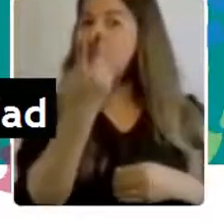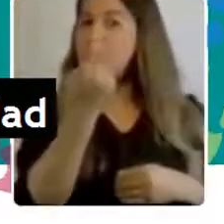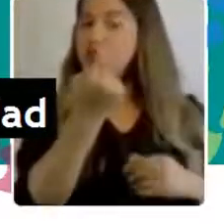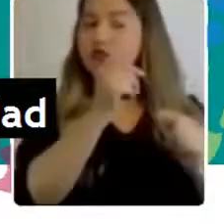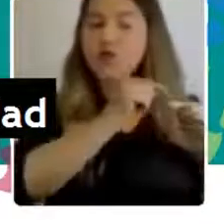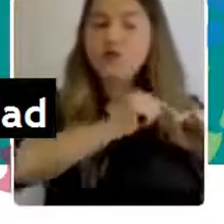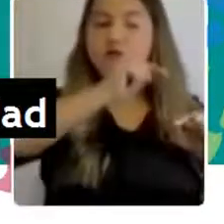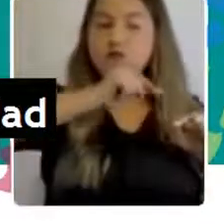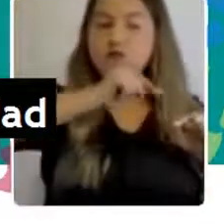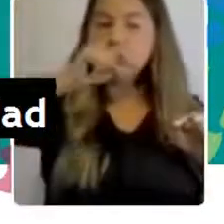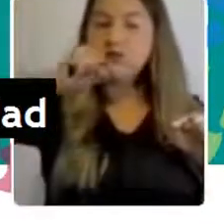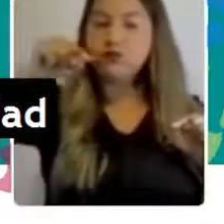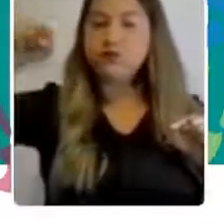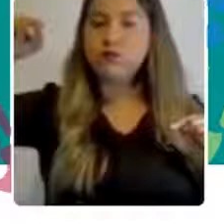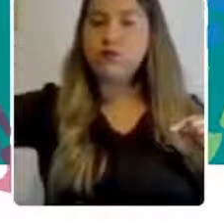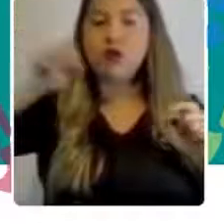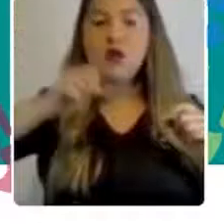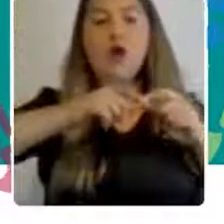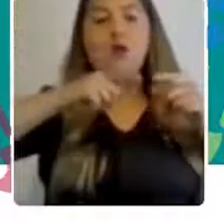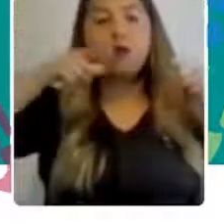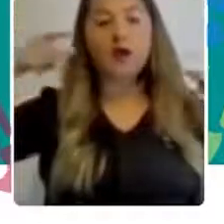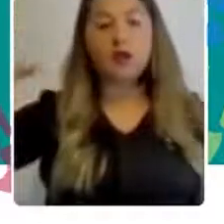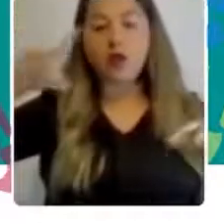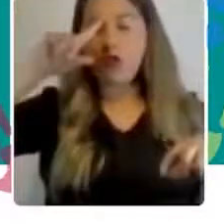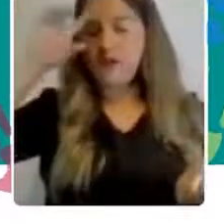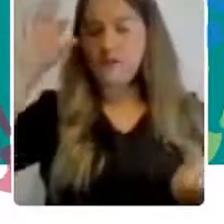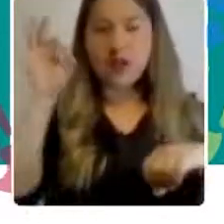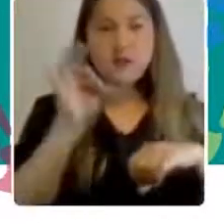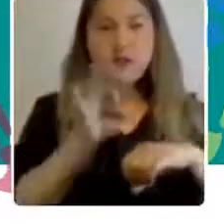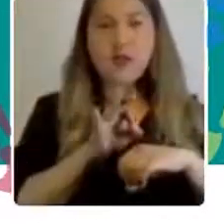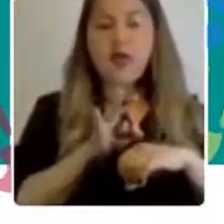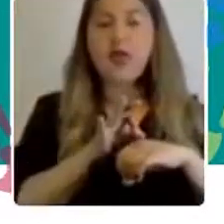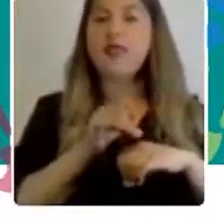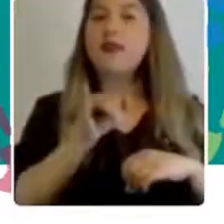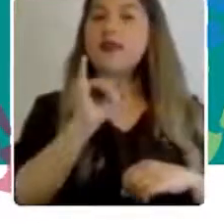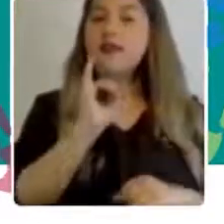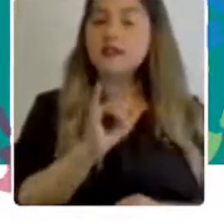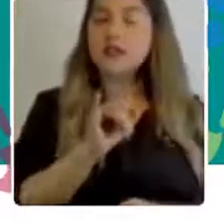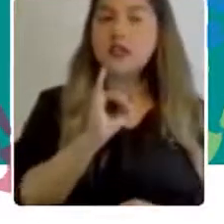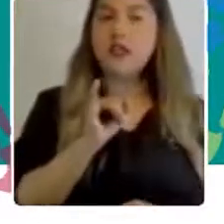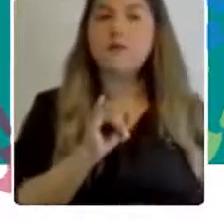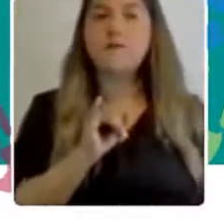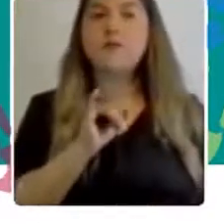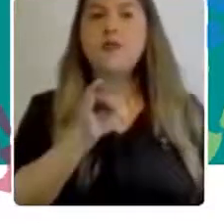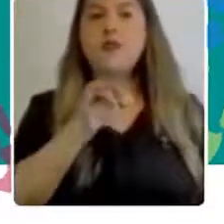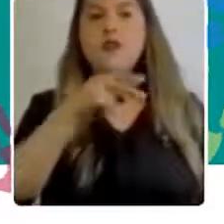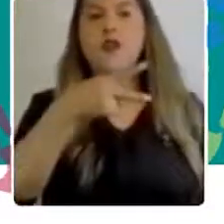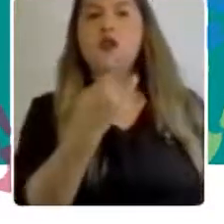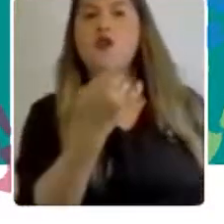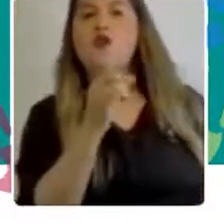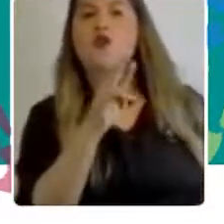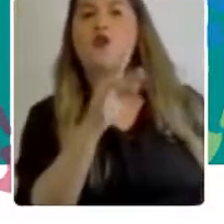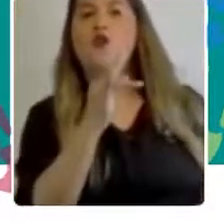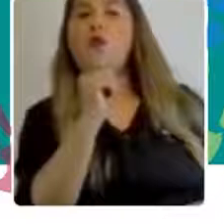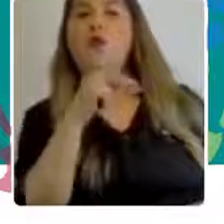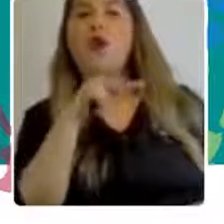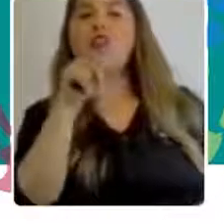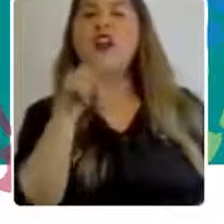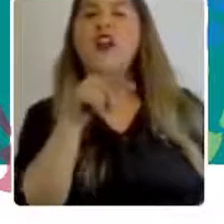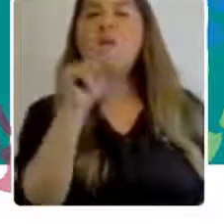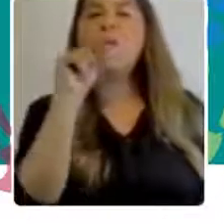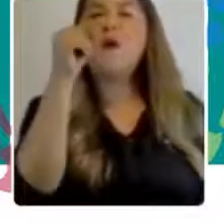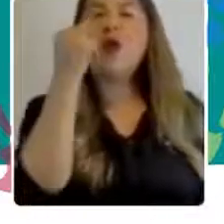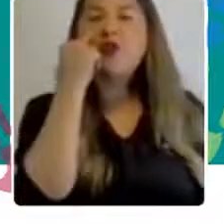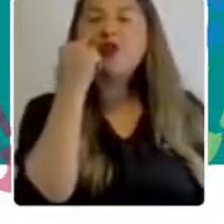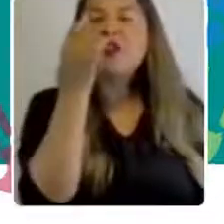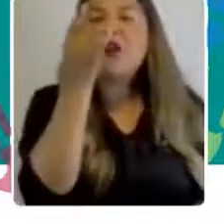de enfermedades huérfanas o fast track, de solicitudes de fast track regulatorio en la FDA. Sin